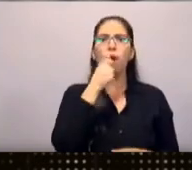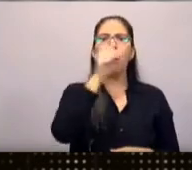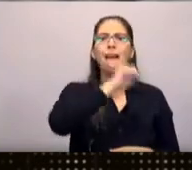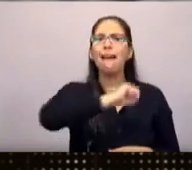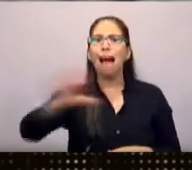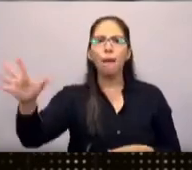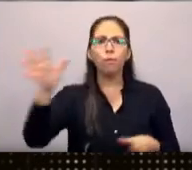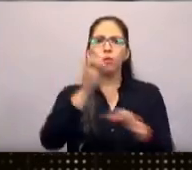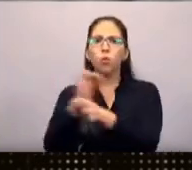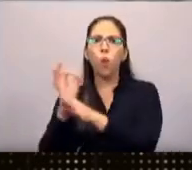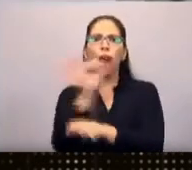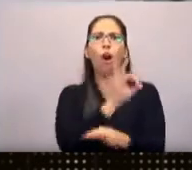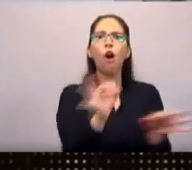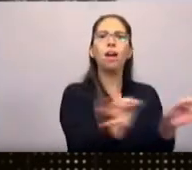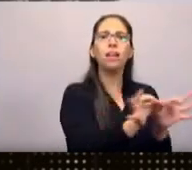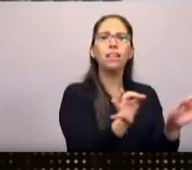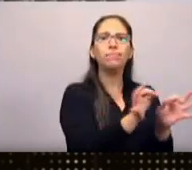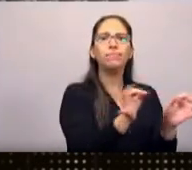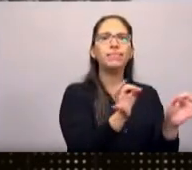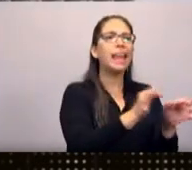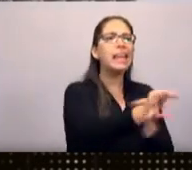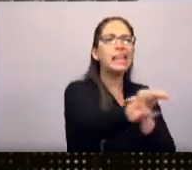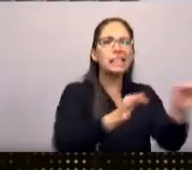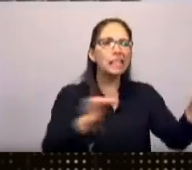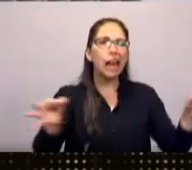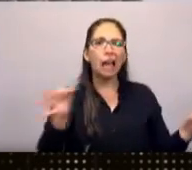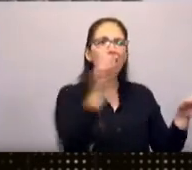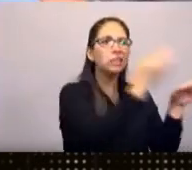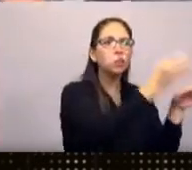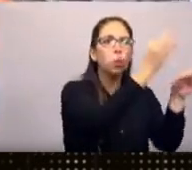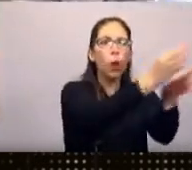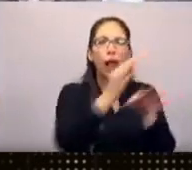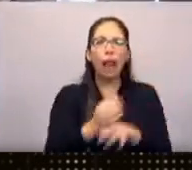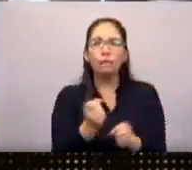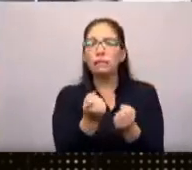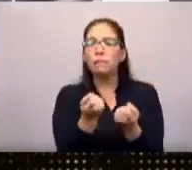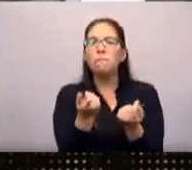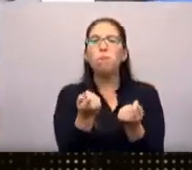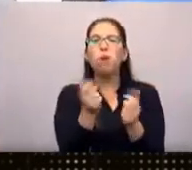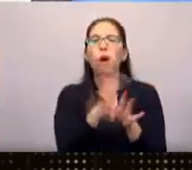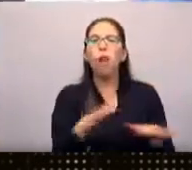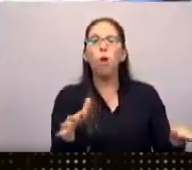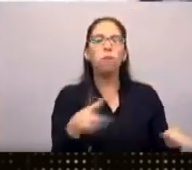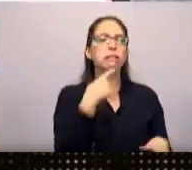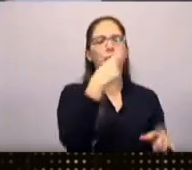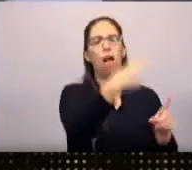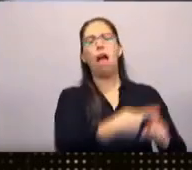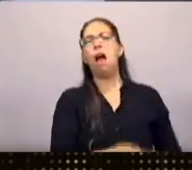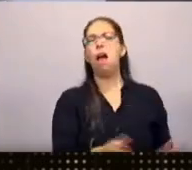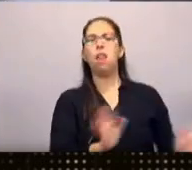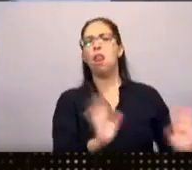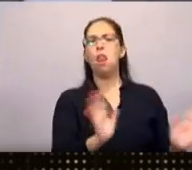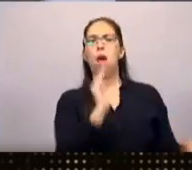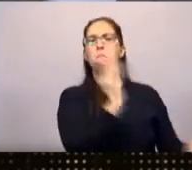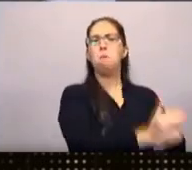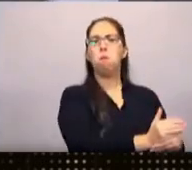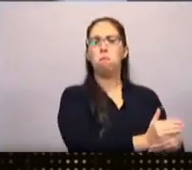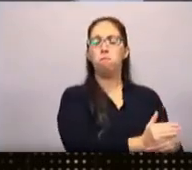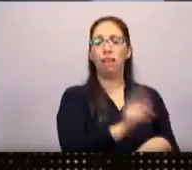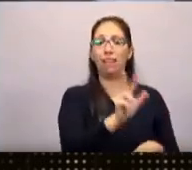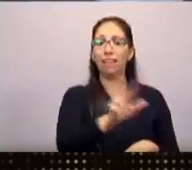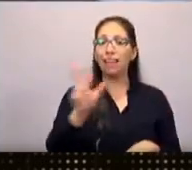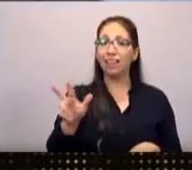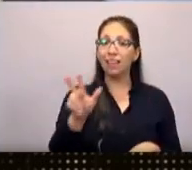escuelas de Islas escuelas de parajes lejanos de pocos alumnos decían no no nos dan las cuentas 33